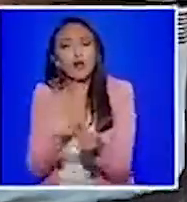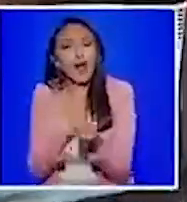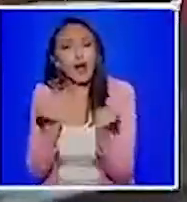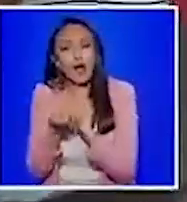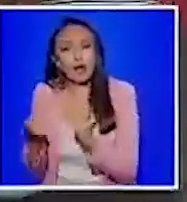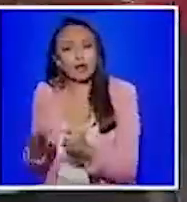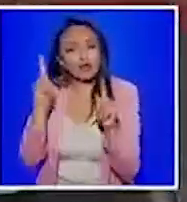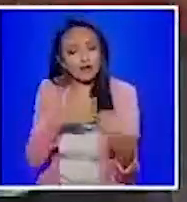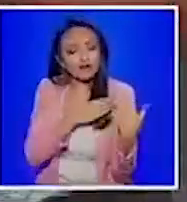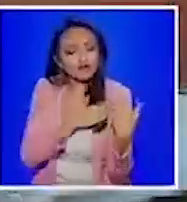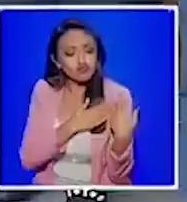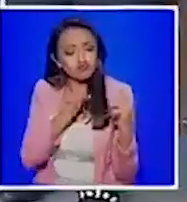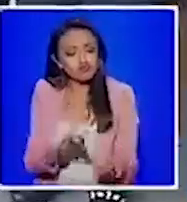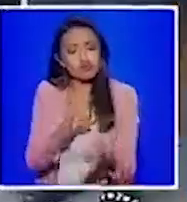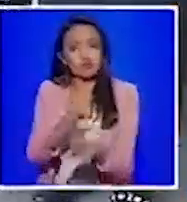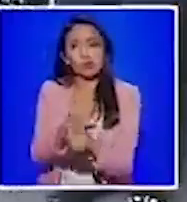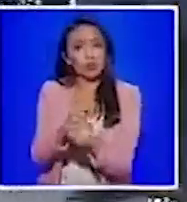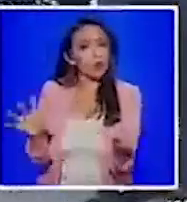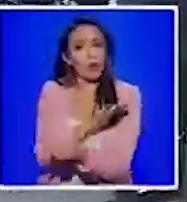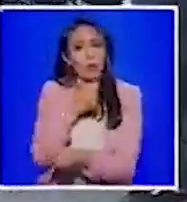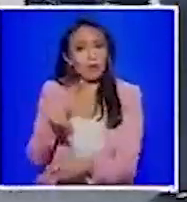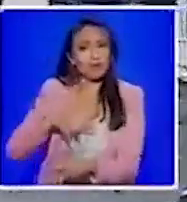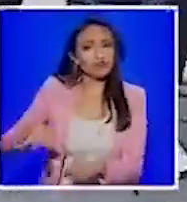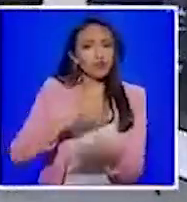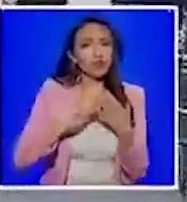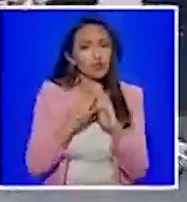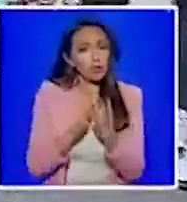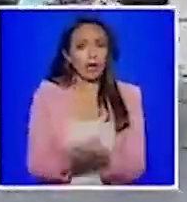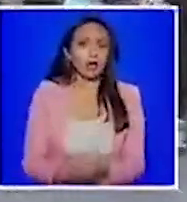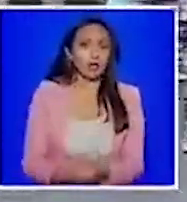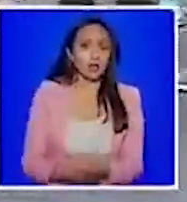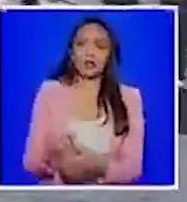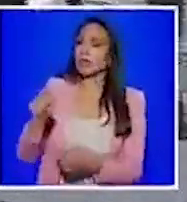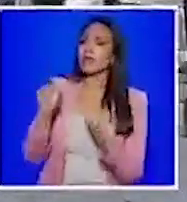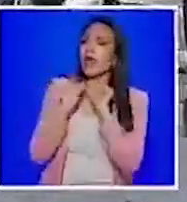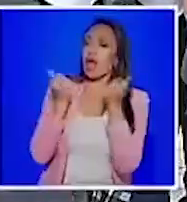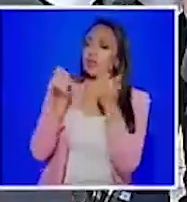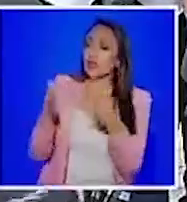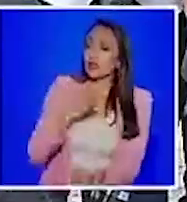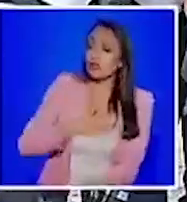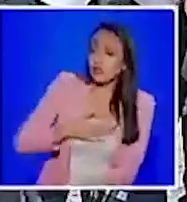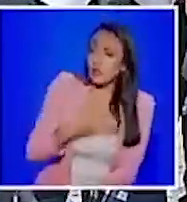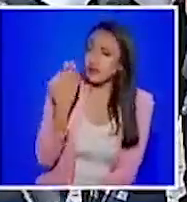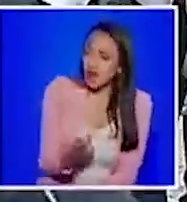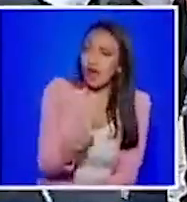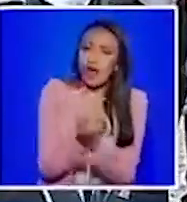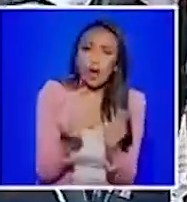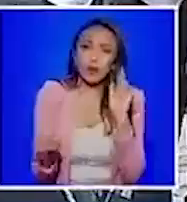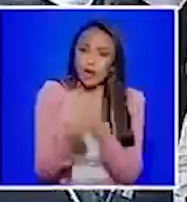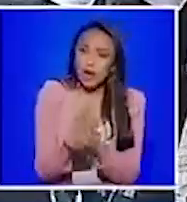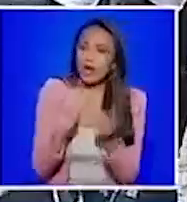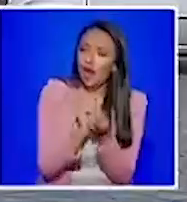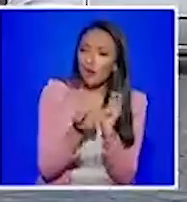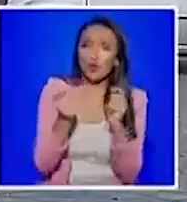garantice una seguridad integral a la comunidad señores asambleístas cambien las leyes cambien el código penal integral